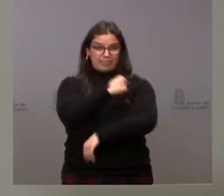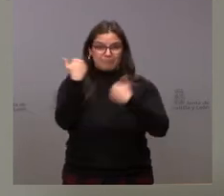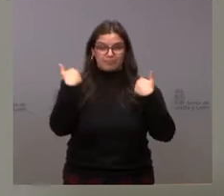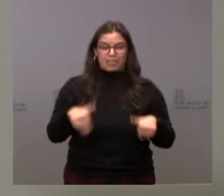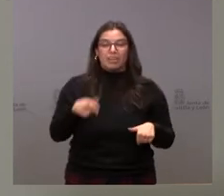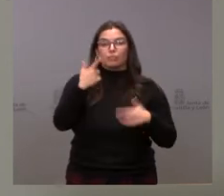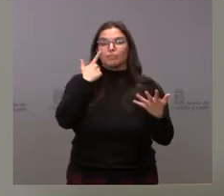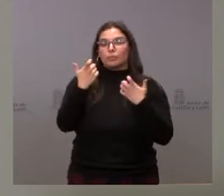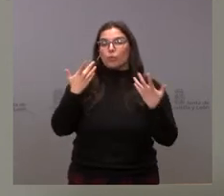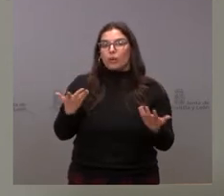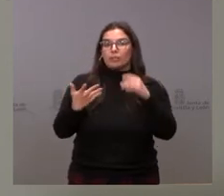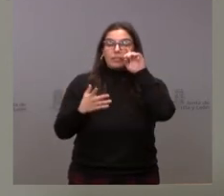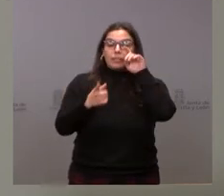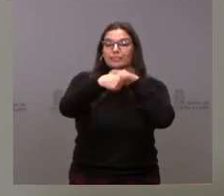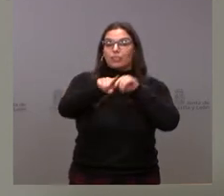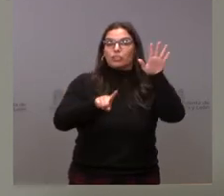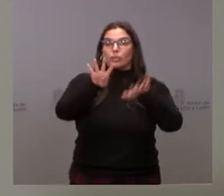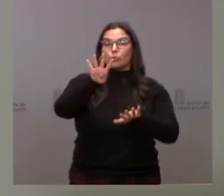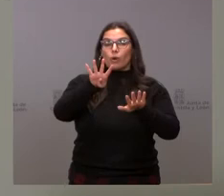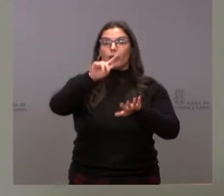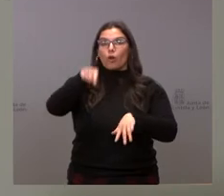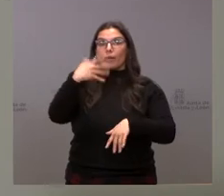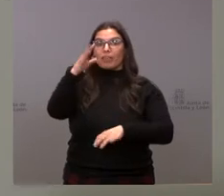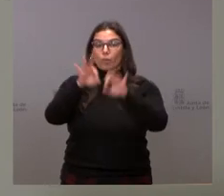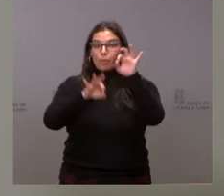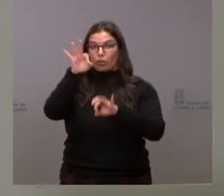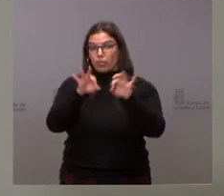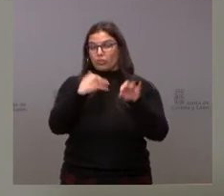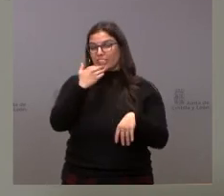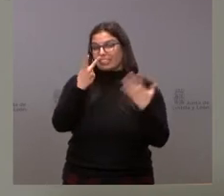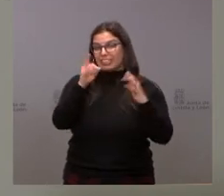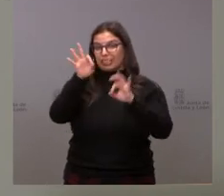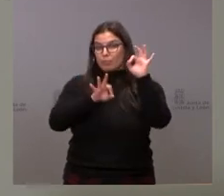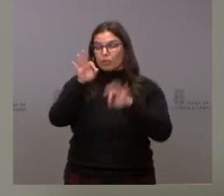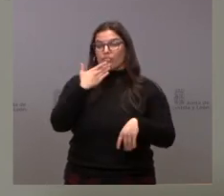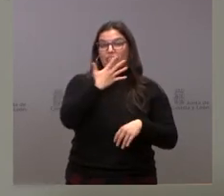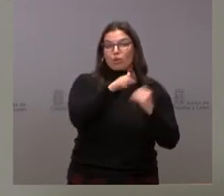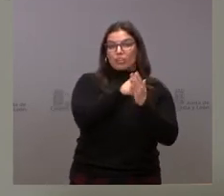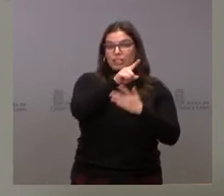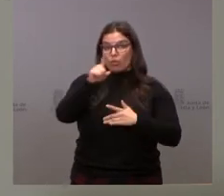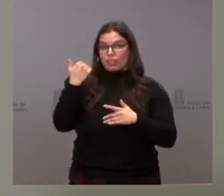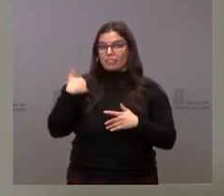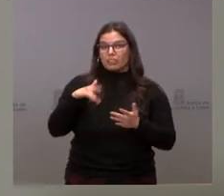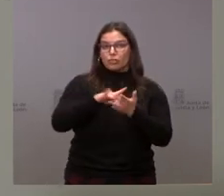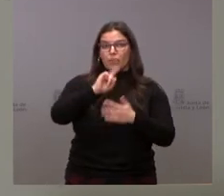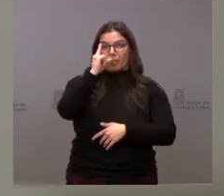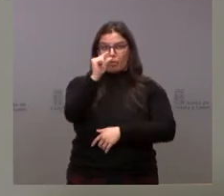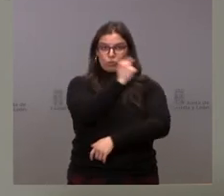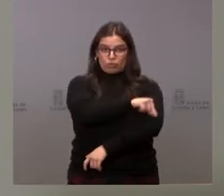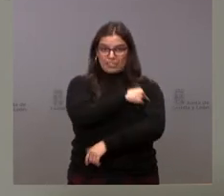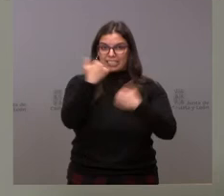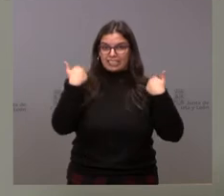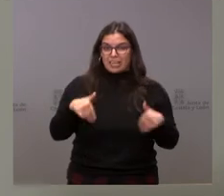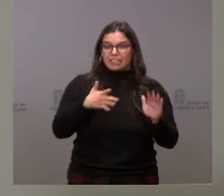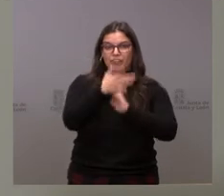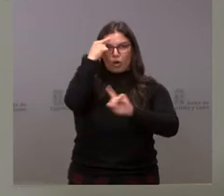destacar que el 69,5 por ciento prácticamente 70% de la población entre 5 y 11 años ya ha recibido su primera dosis es decir que entra dentro